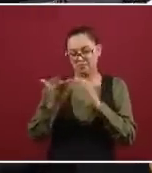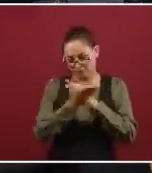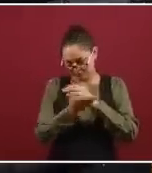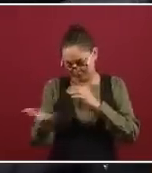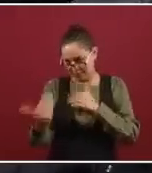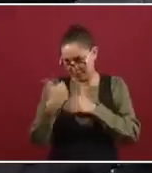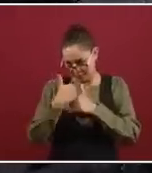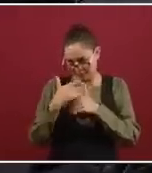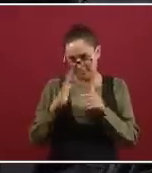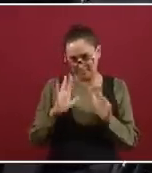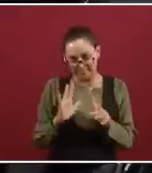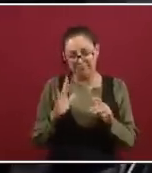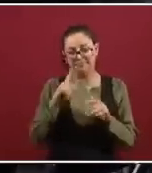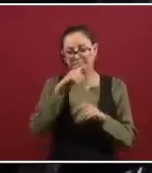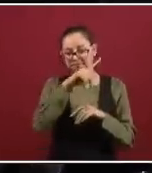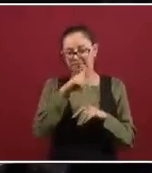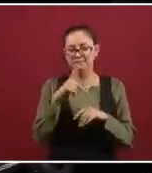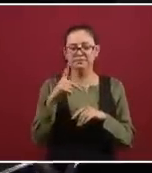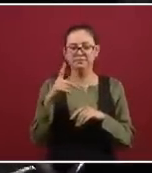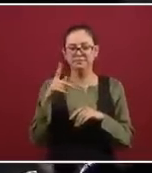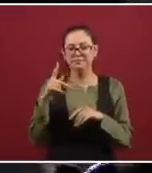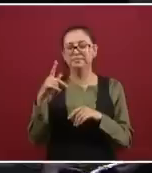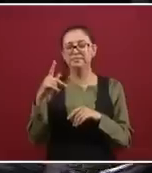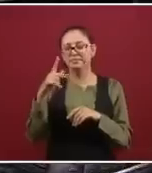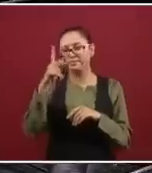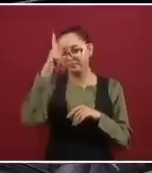Villahermosa permanecía